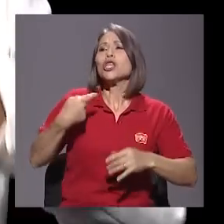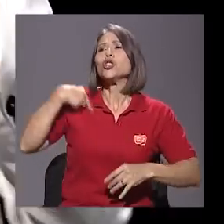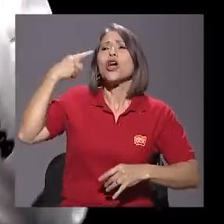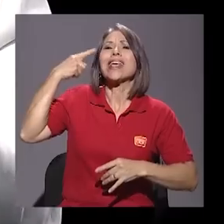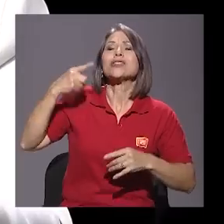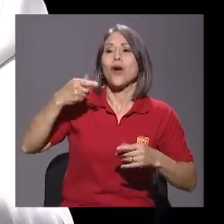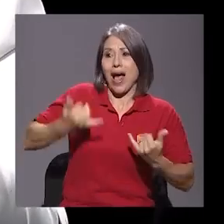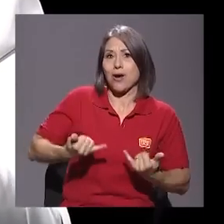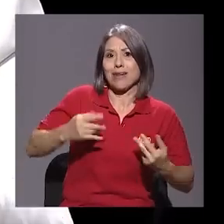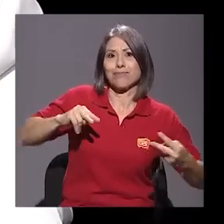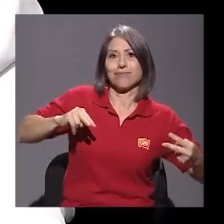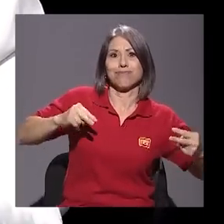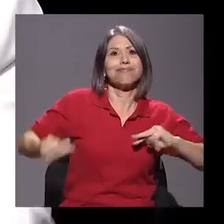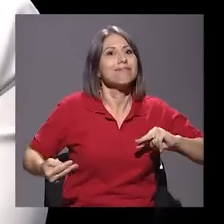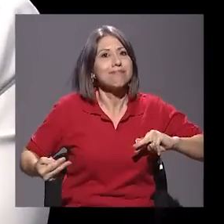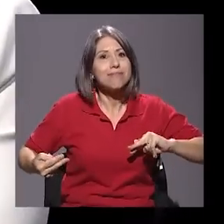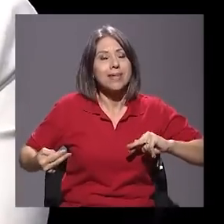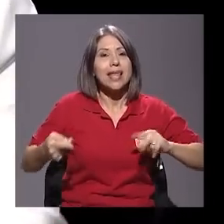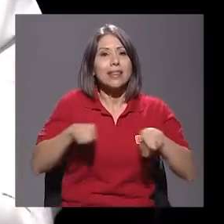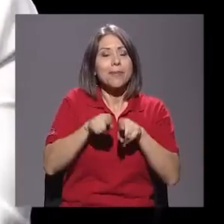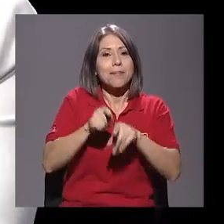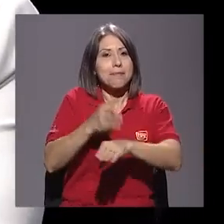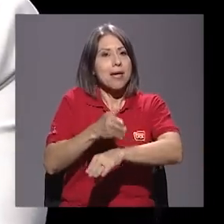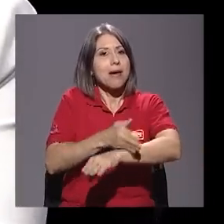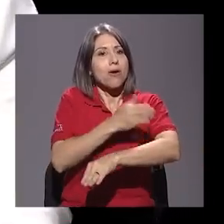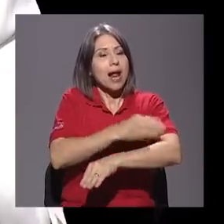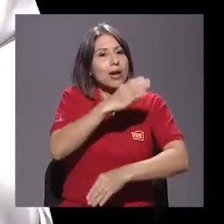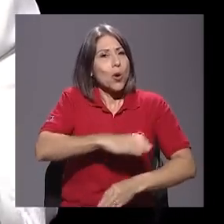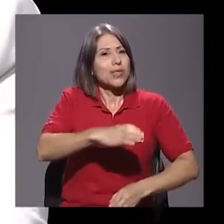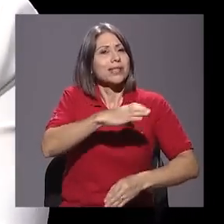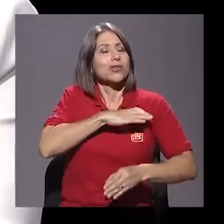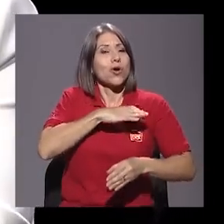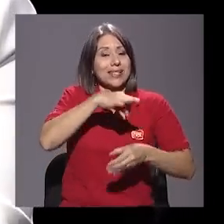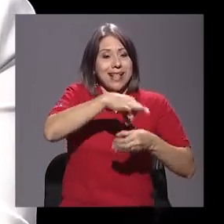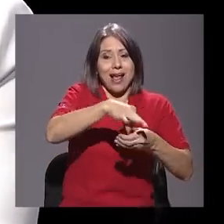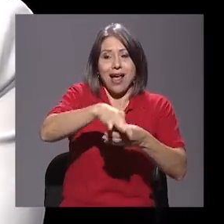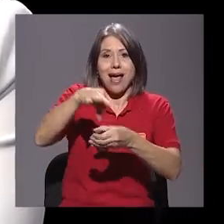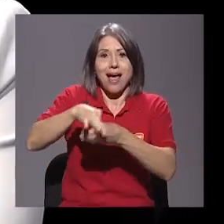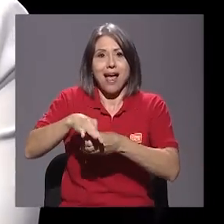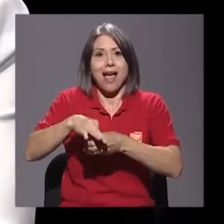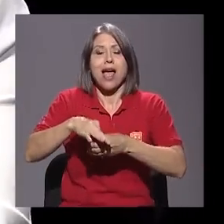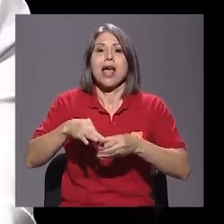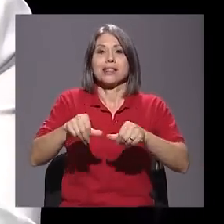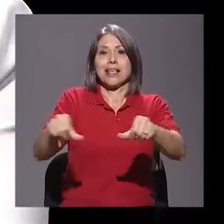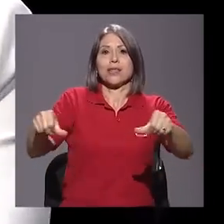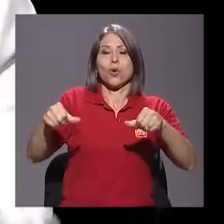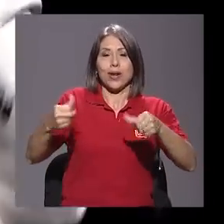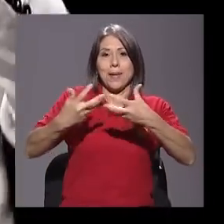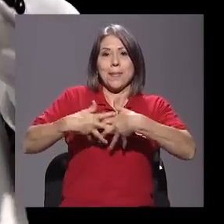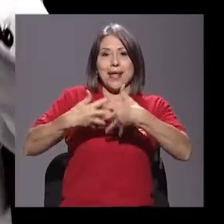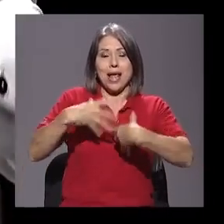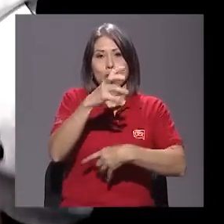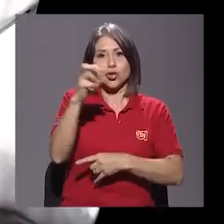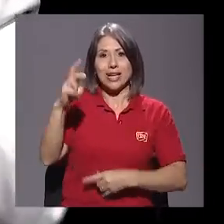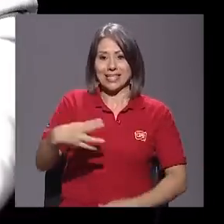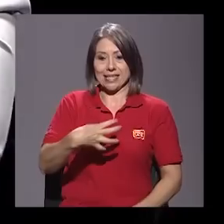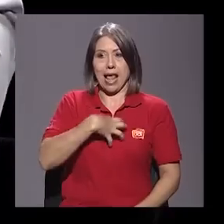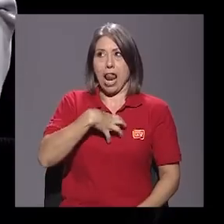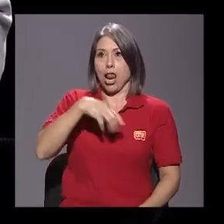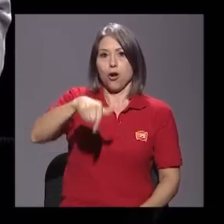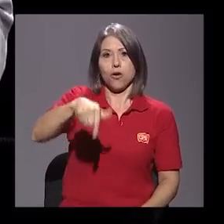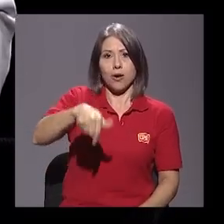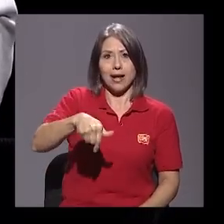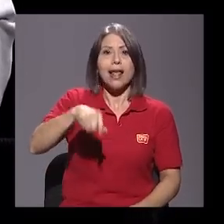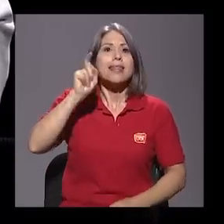¿verdad? Uh-huh. Y mejorarle las condiciones de mercado al sector agropecuario y al sector empresarial costarricense local. A